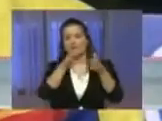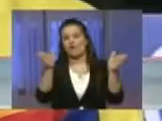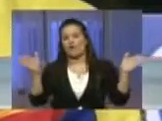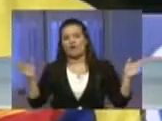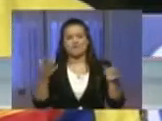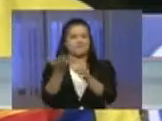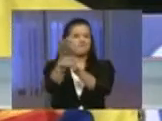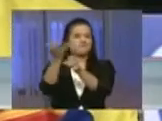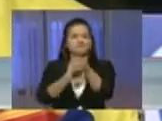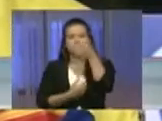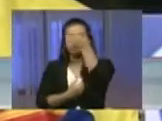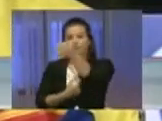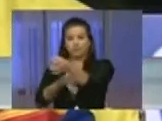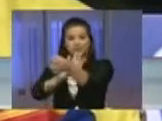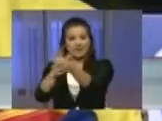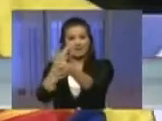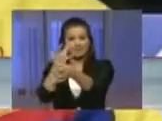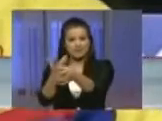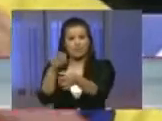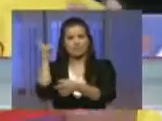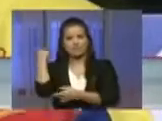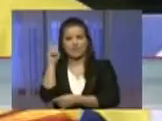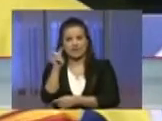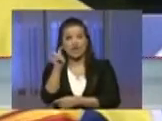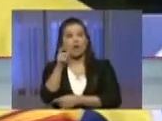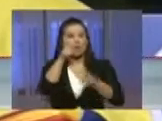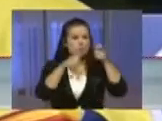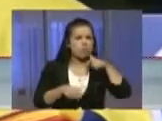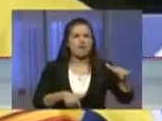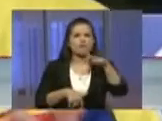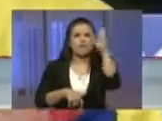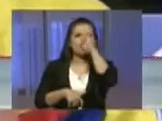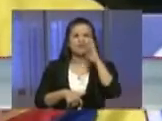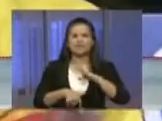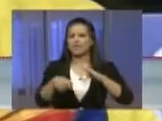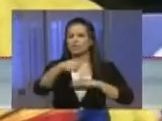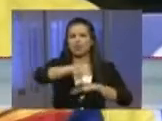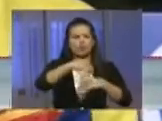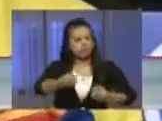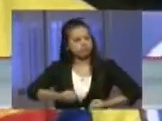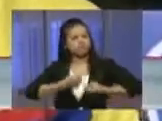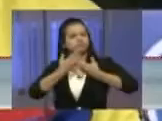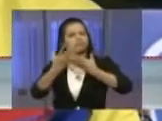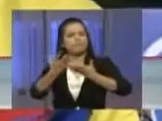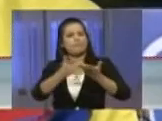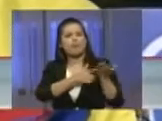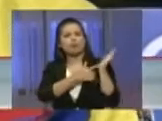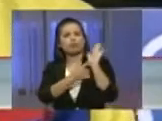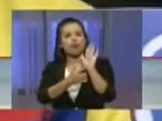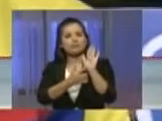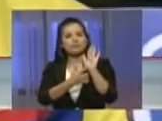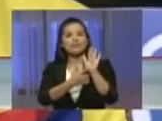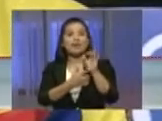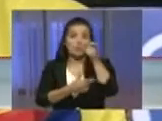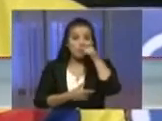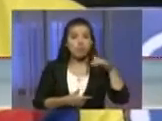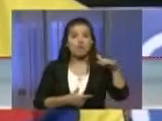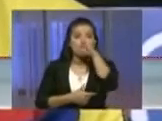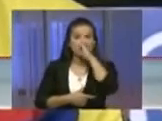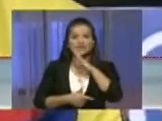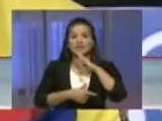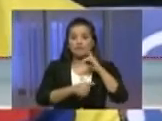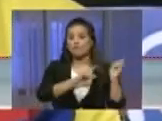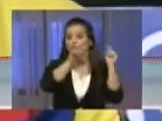hermoso donde el pueblo brasileño se expresó donde el pueblo brasileño fue a acompañar a las